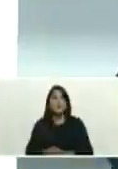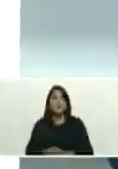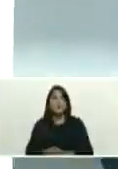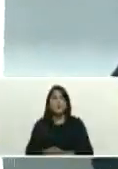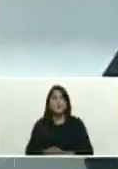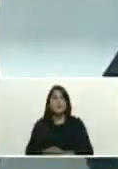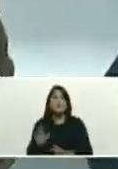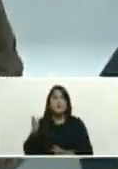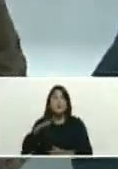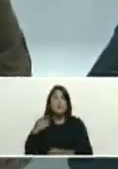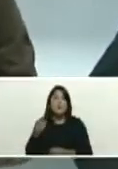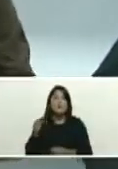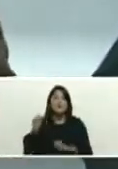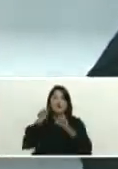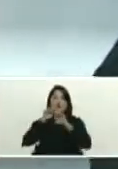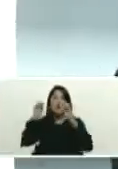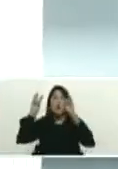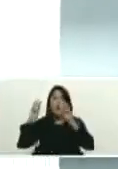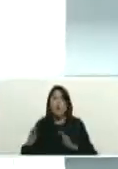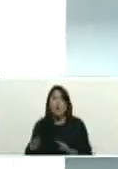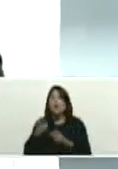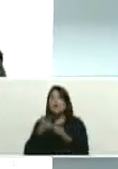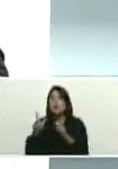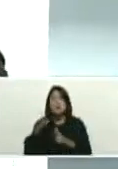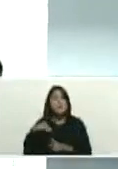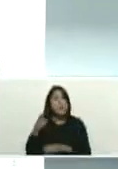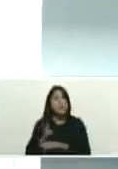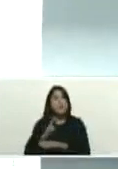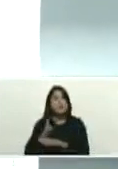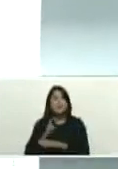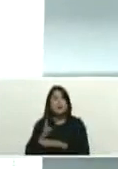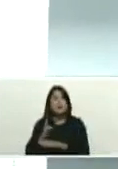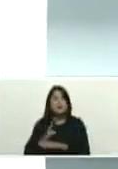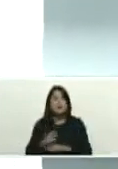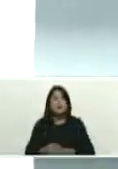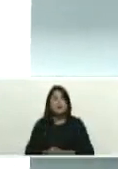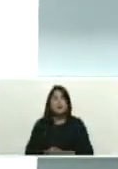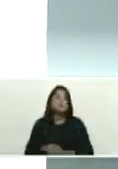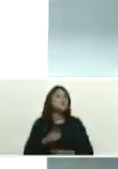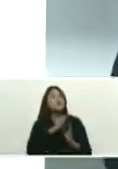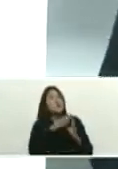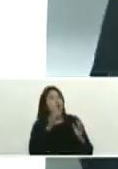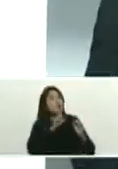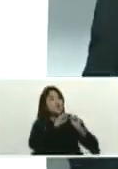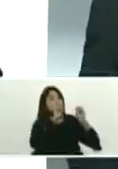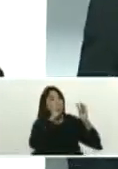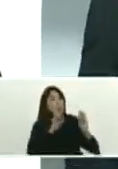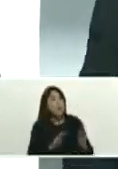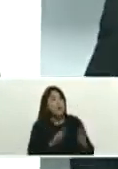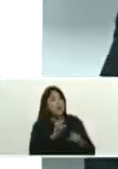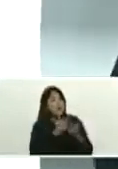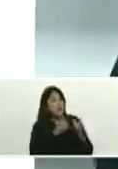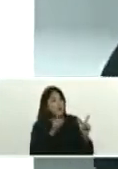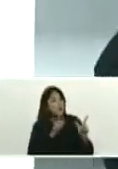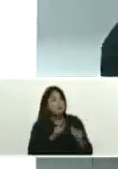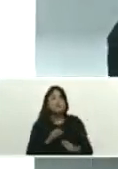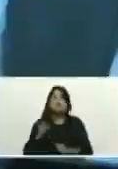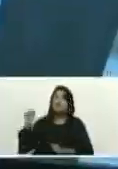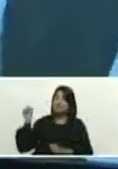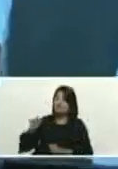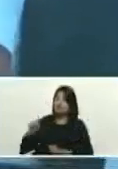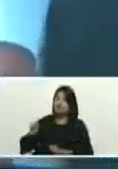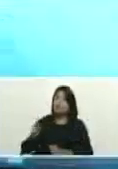ejemplo. El software libre. Exacto. Uh-huh. Y bueno, todo lo que estamos haciendo. Todo en software libre. Todo software libre. Esa es la línea, esa sí. es la